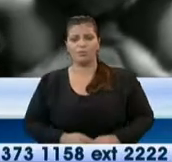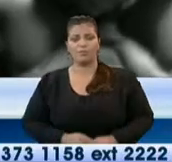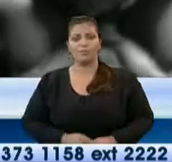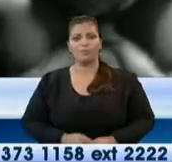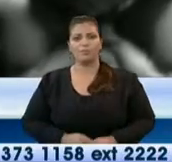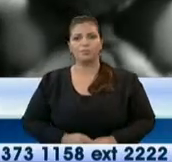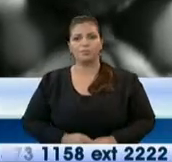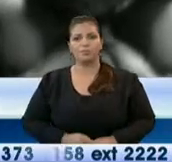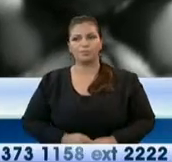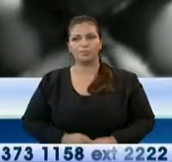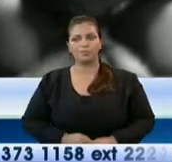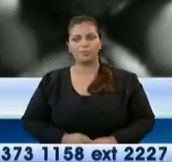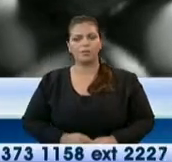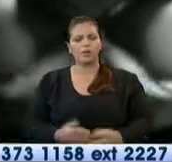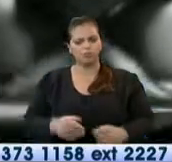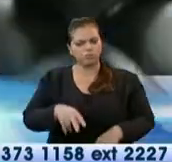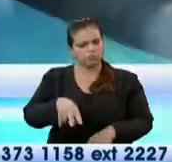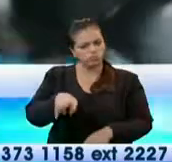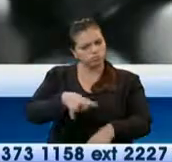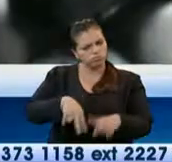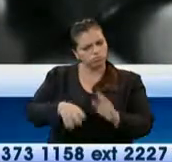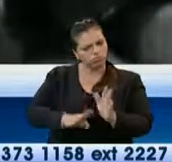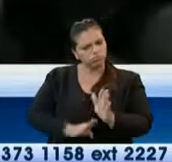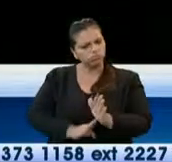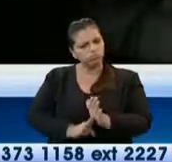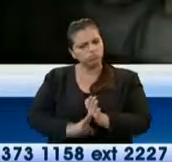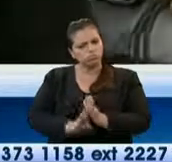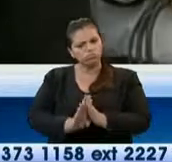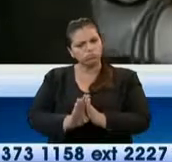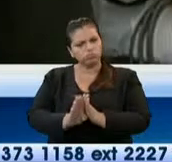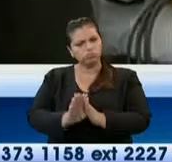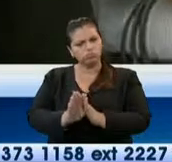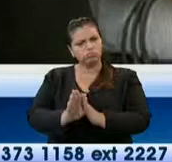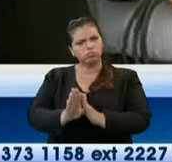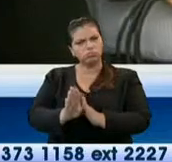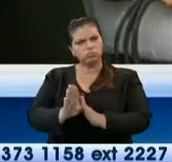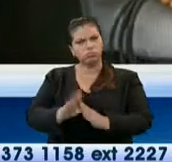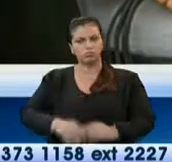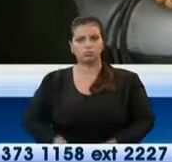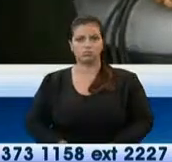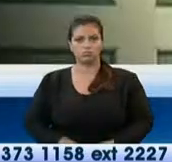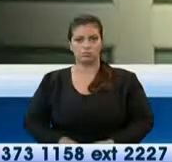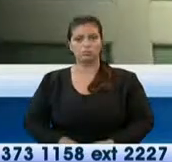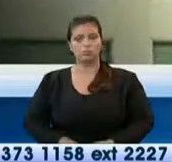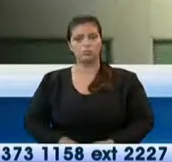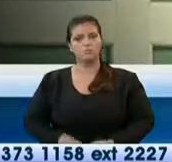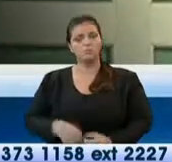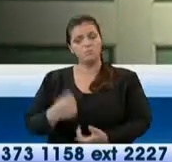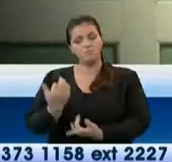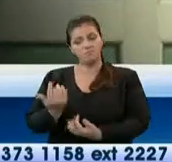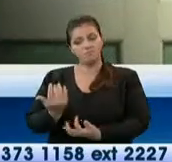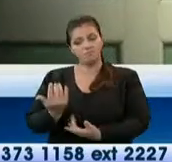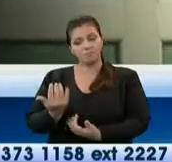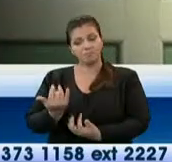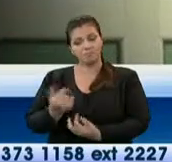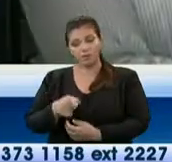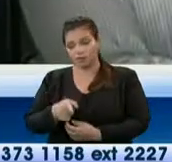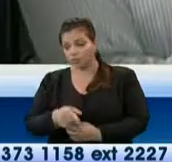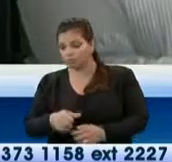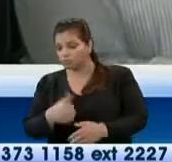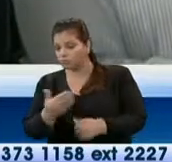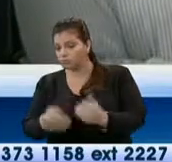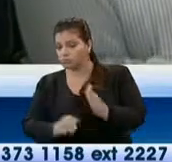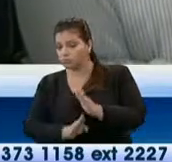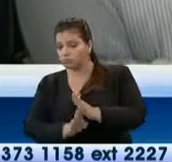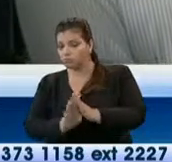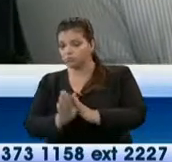mantiene signos vitales estables, con buena hemodinamia. Se mantienen en tiempo de espera, para que de ahí, con las reacciones, determinar